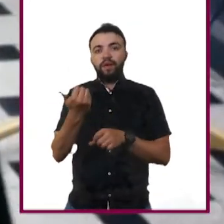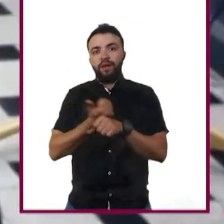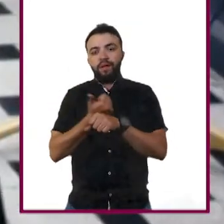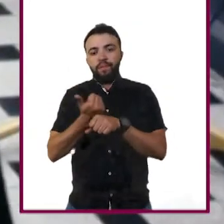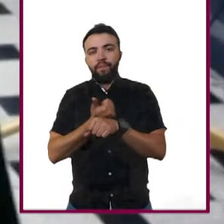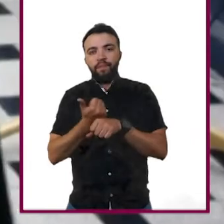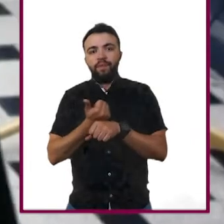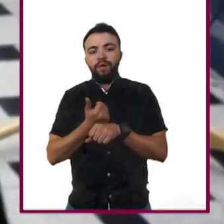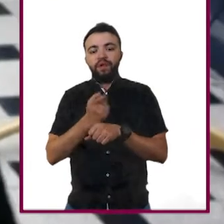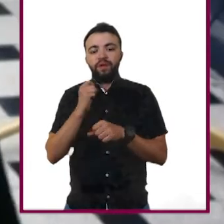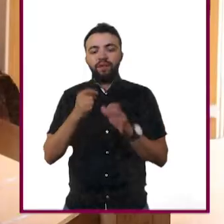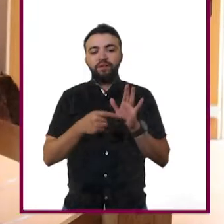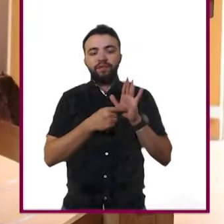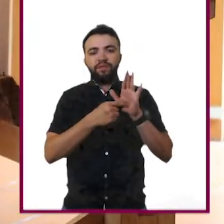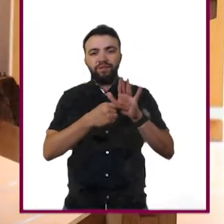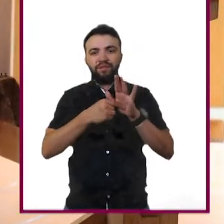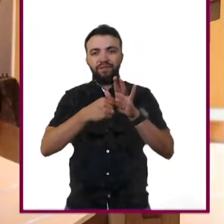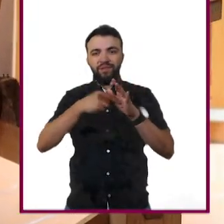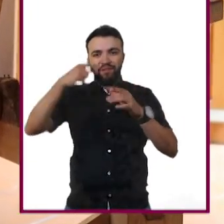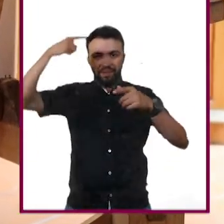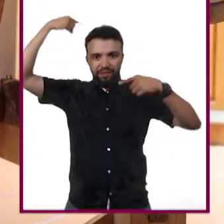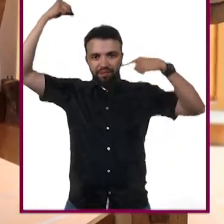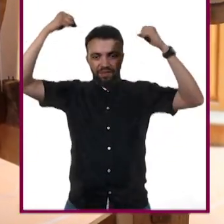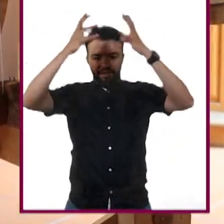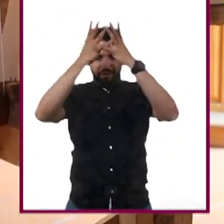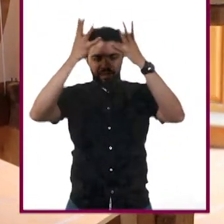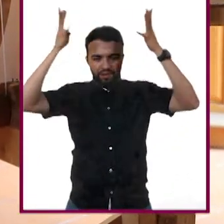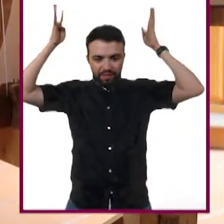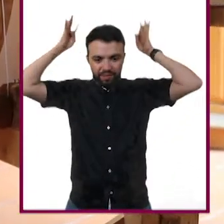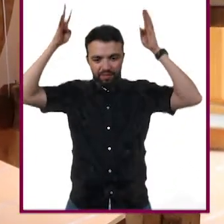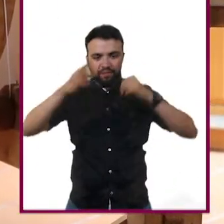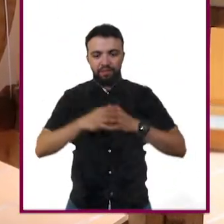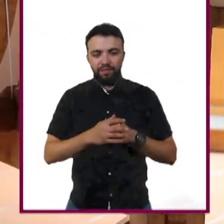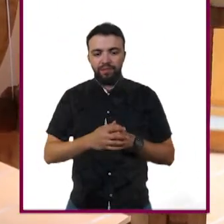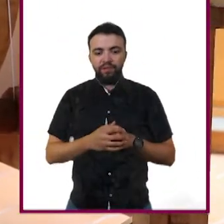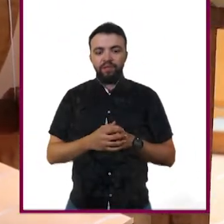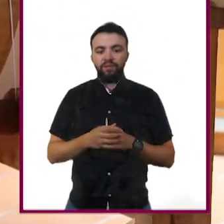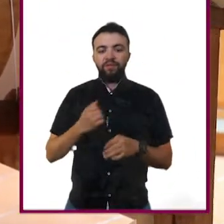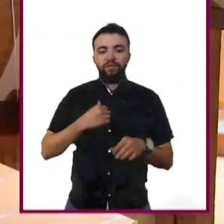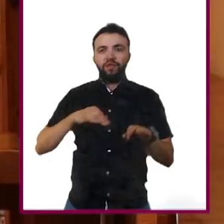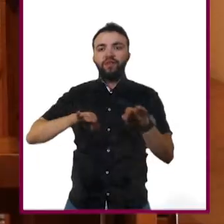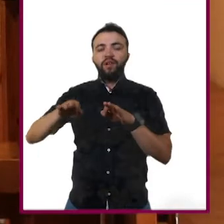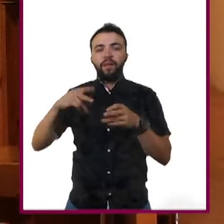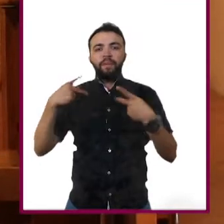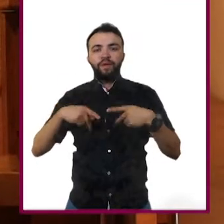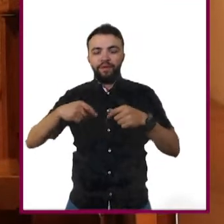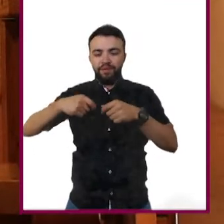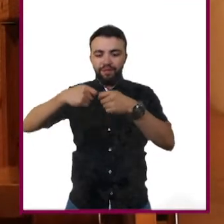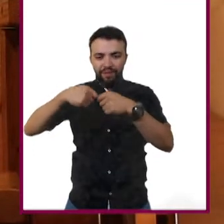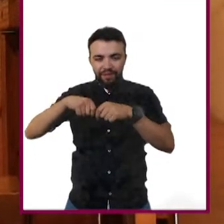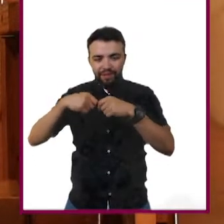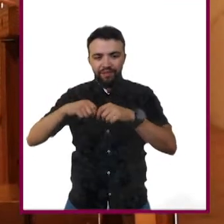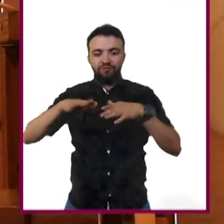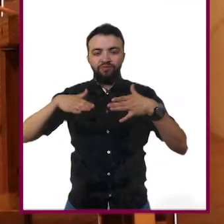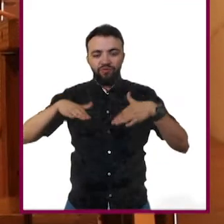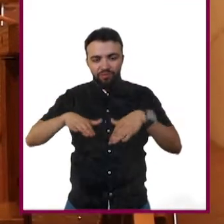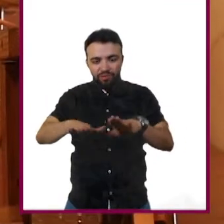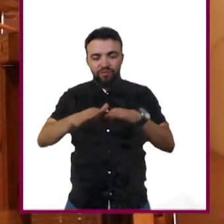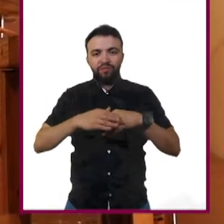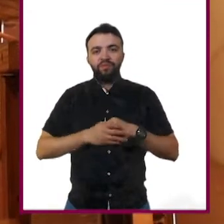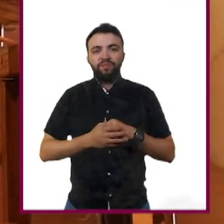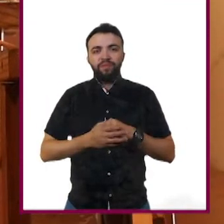amarillo representado por los pigmentos minerales. Entonces, trabajé con ceramistas, con tejedores, con